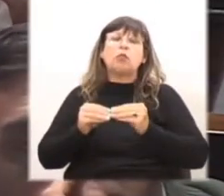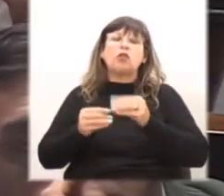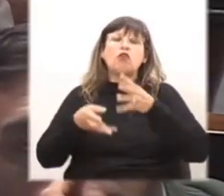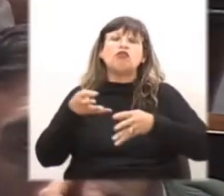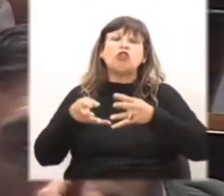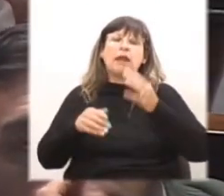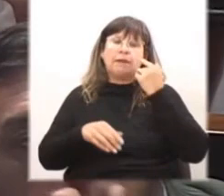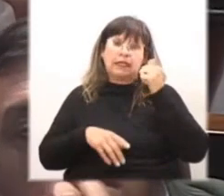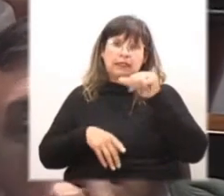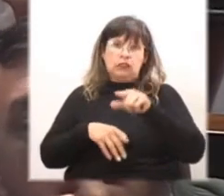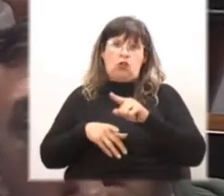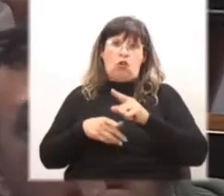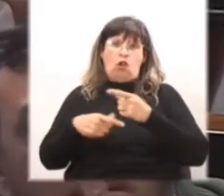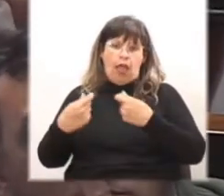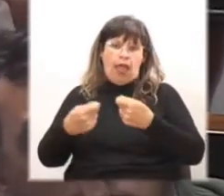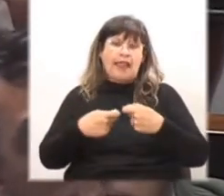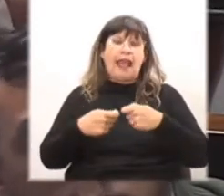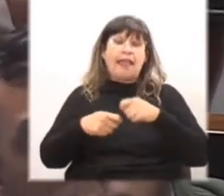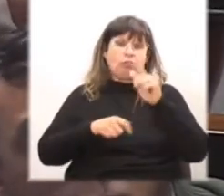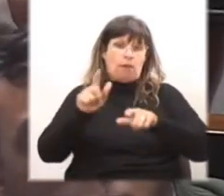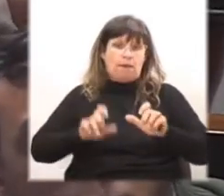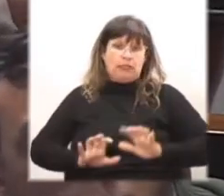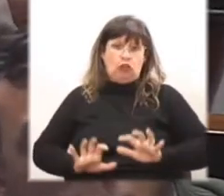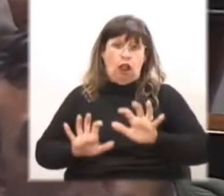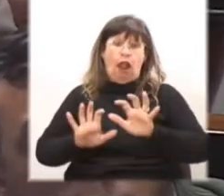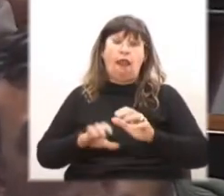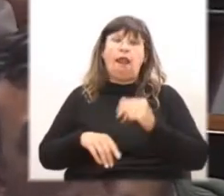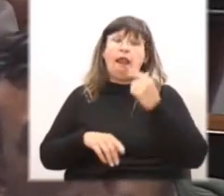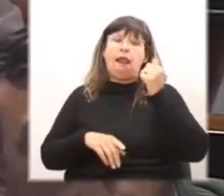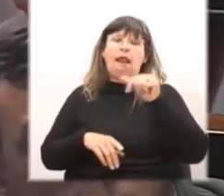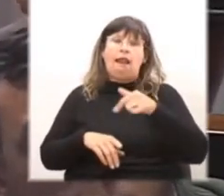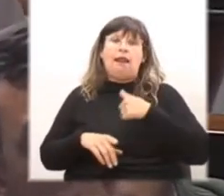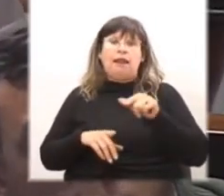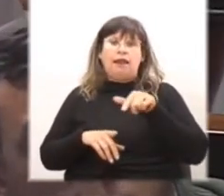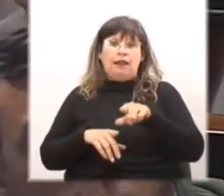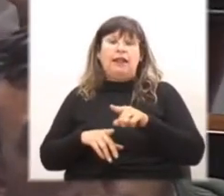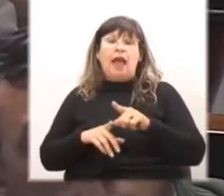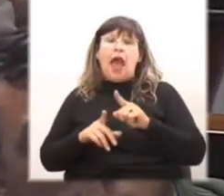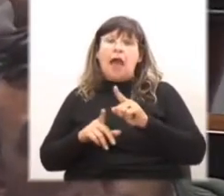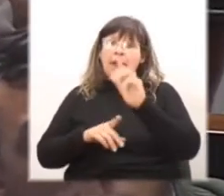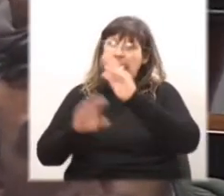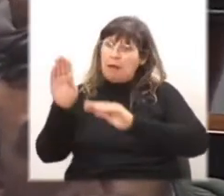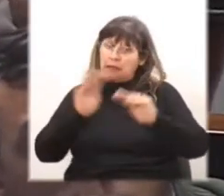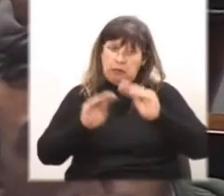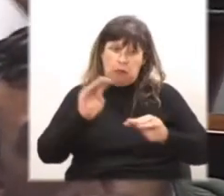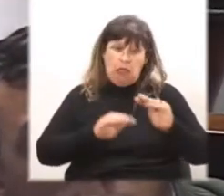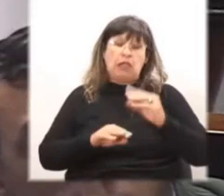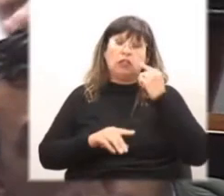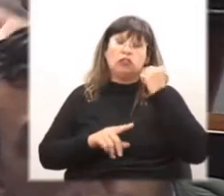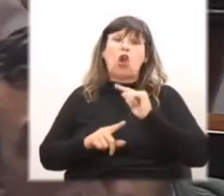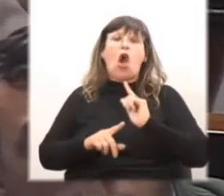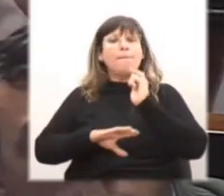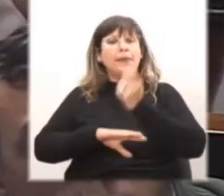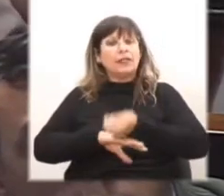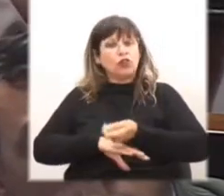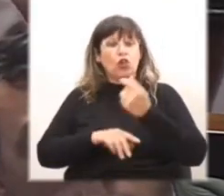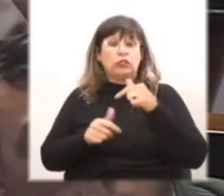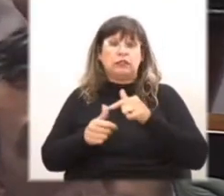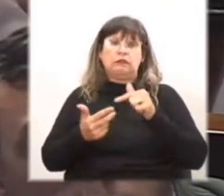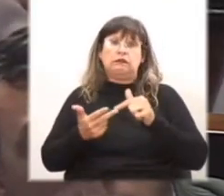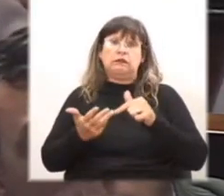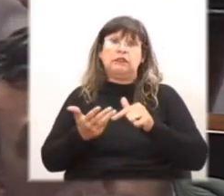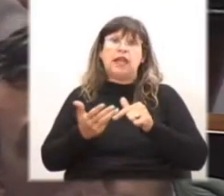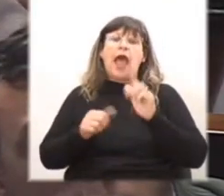funcionamiento, al gasto de personal, a operación y mantenimiento, a inversiones,